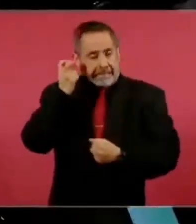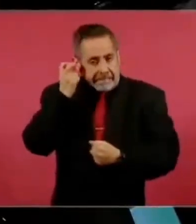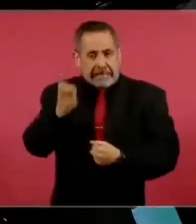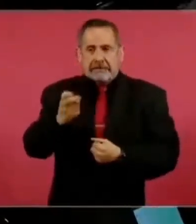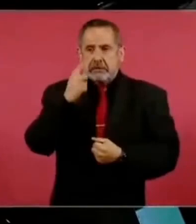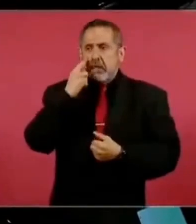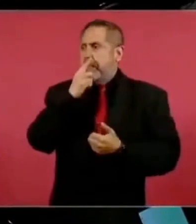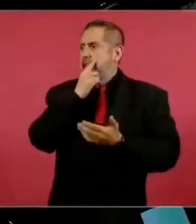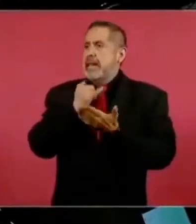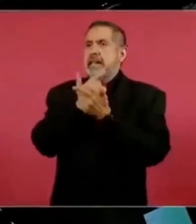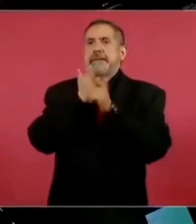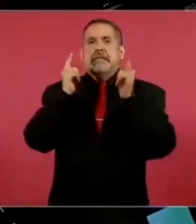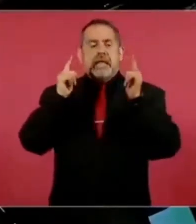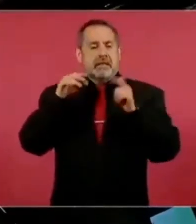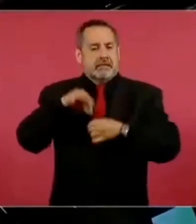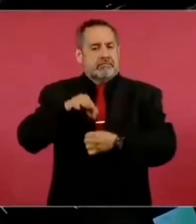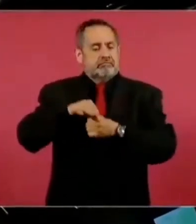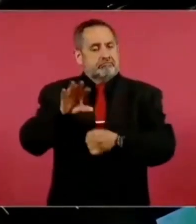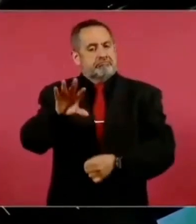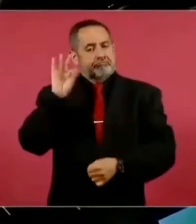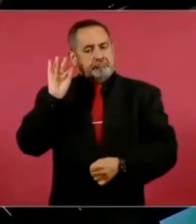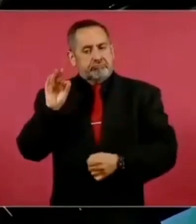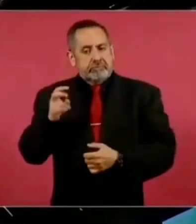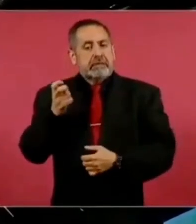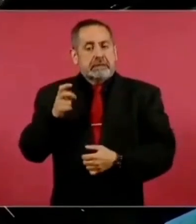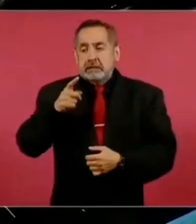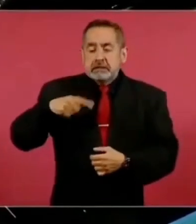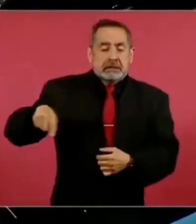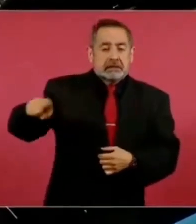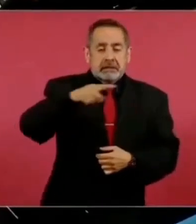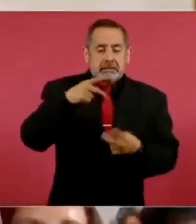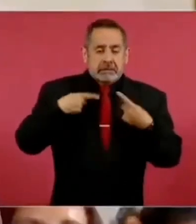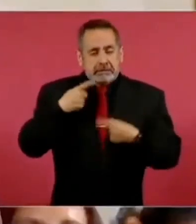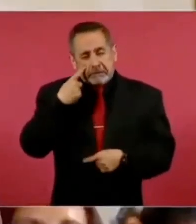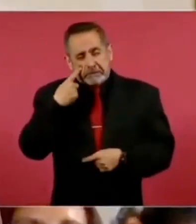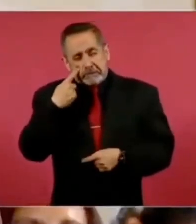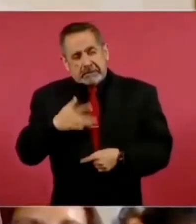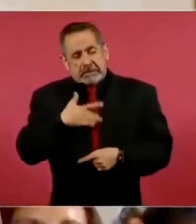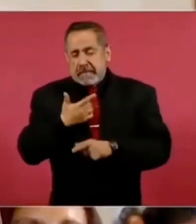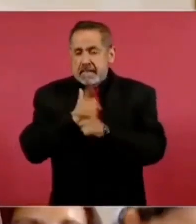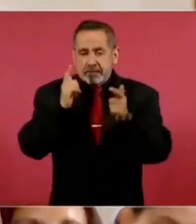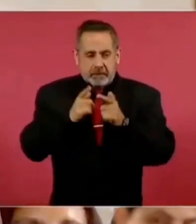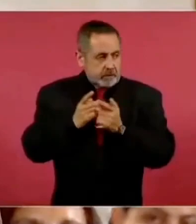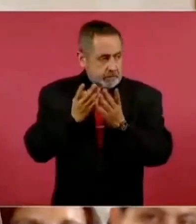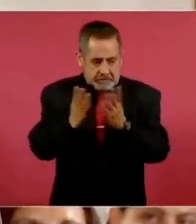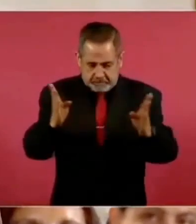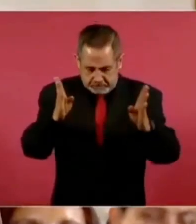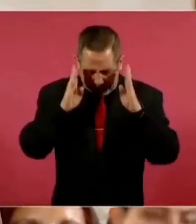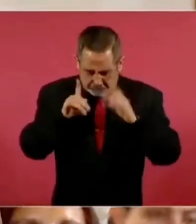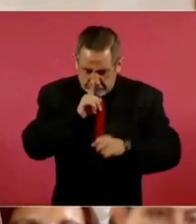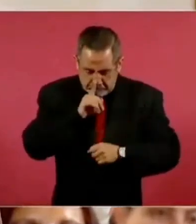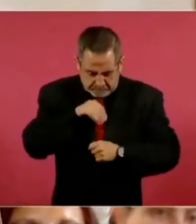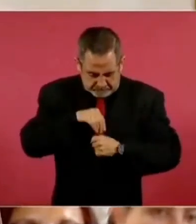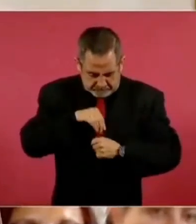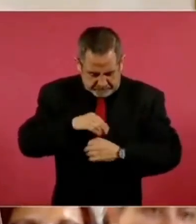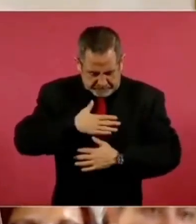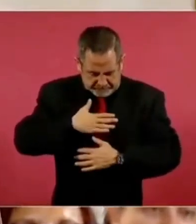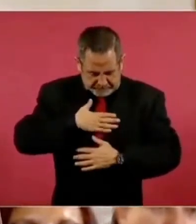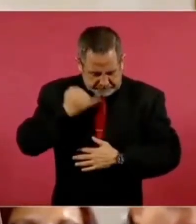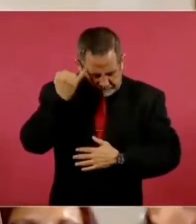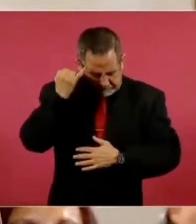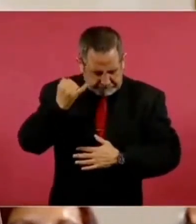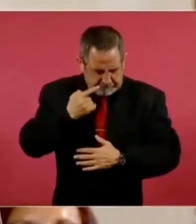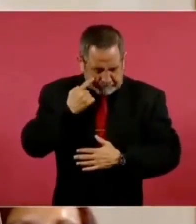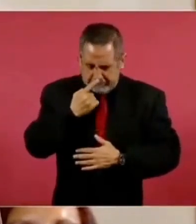democracia y son los ciudadanos los que van a decidir con voto libre secreto